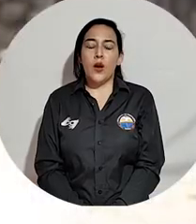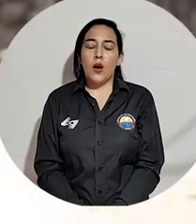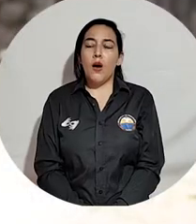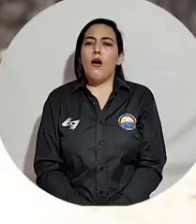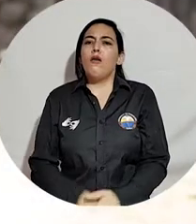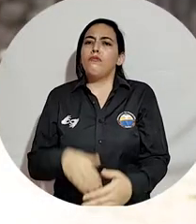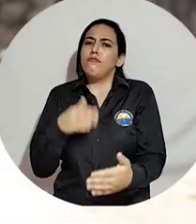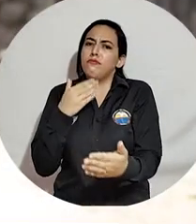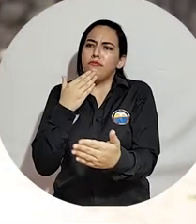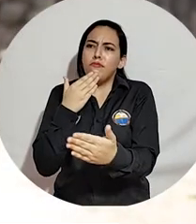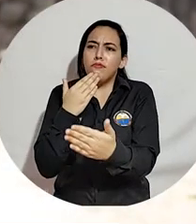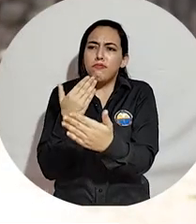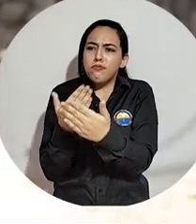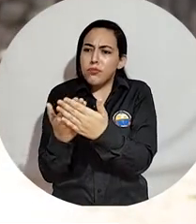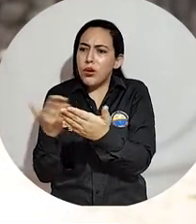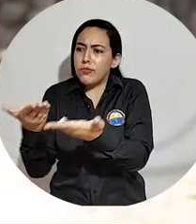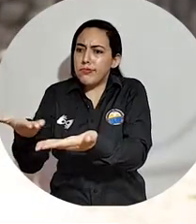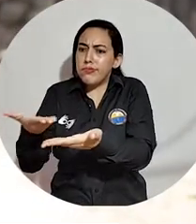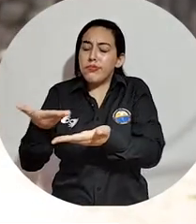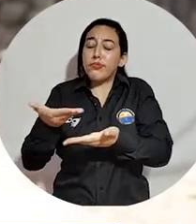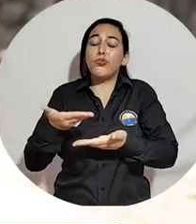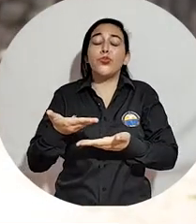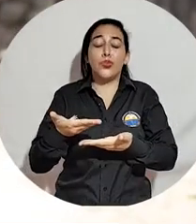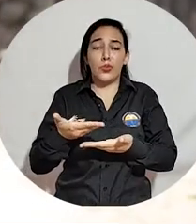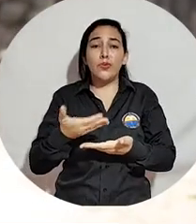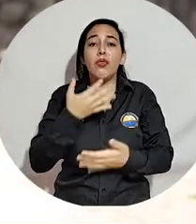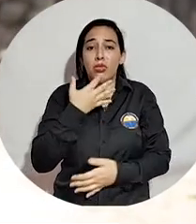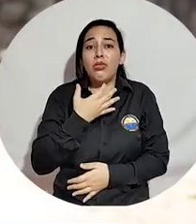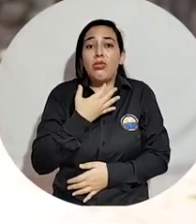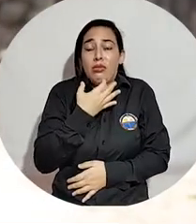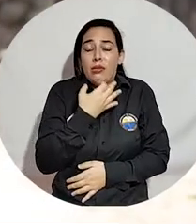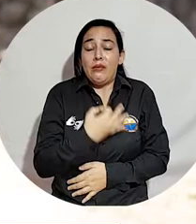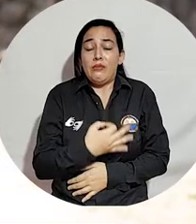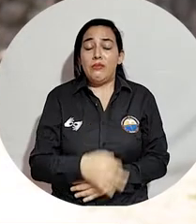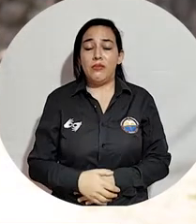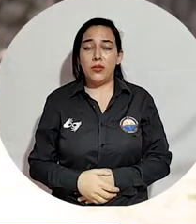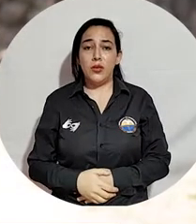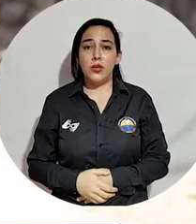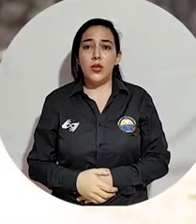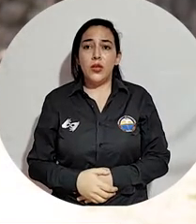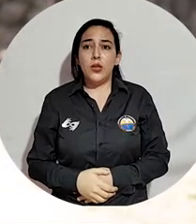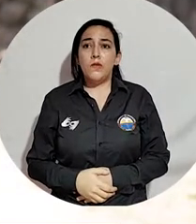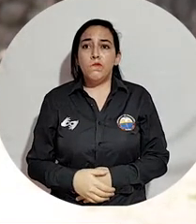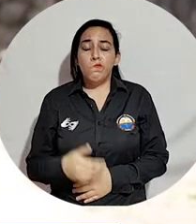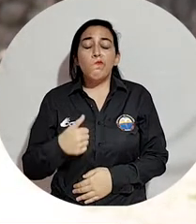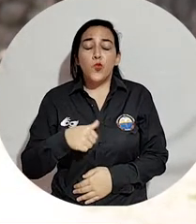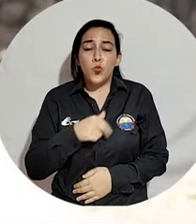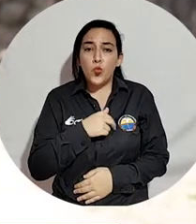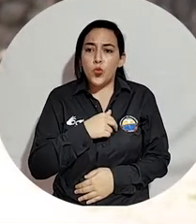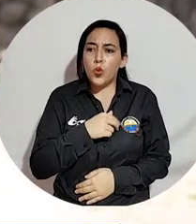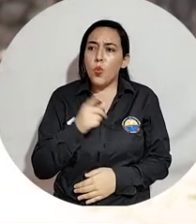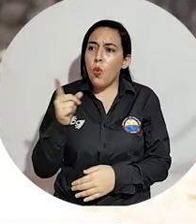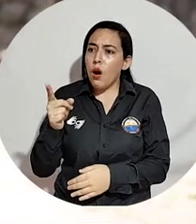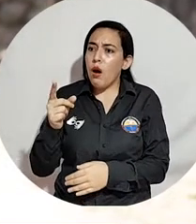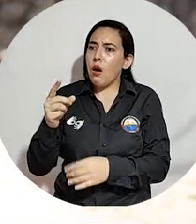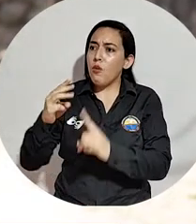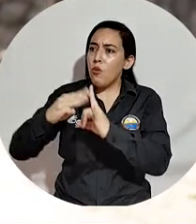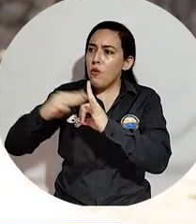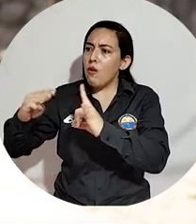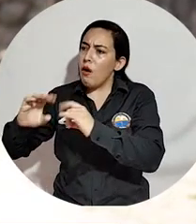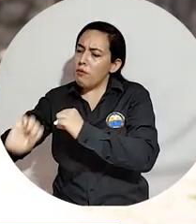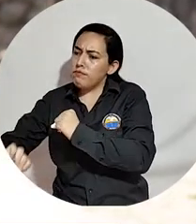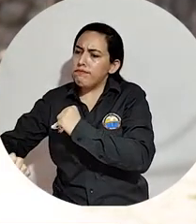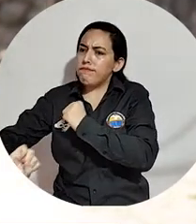Lo recibimos con mucho agrado, sinceramente, porque nosotros pues contamos con